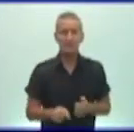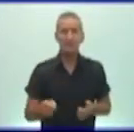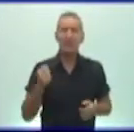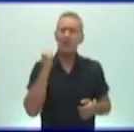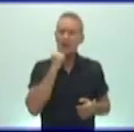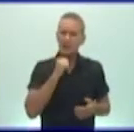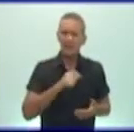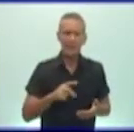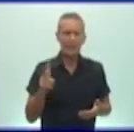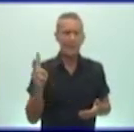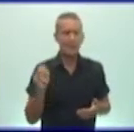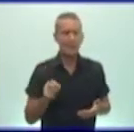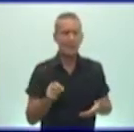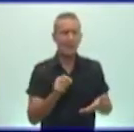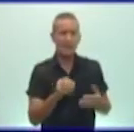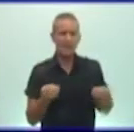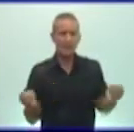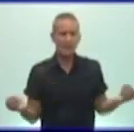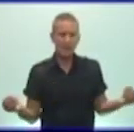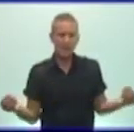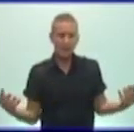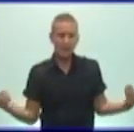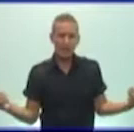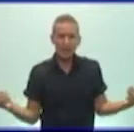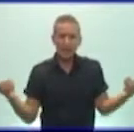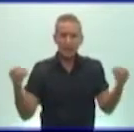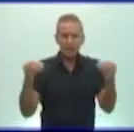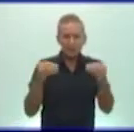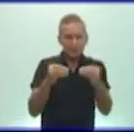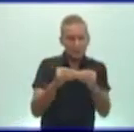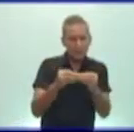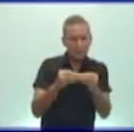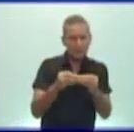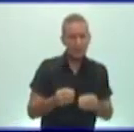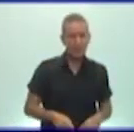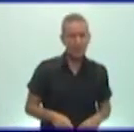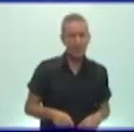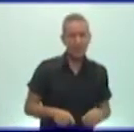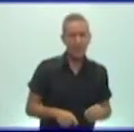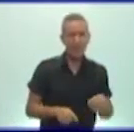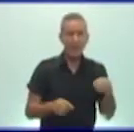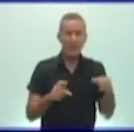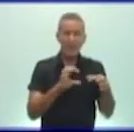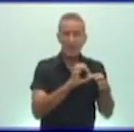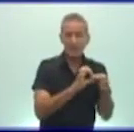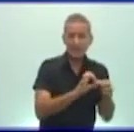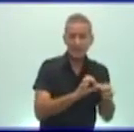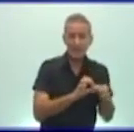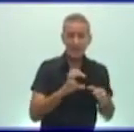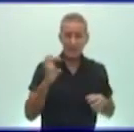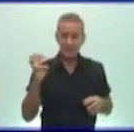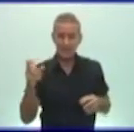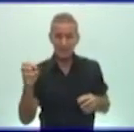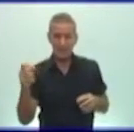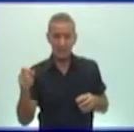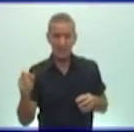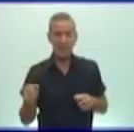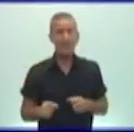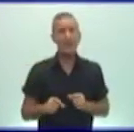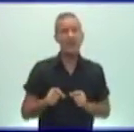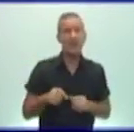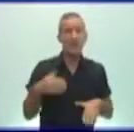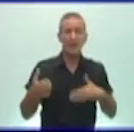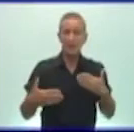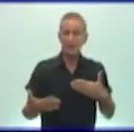además la concordancia en género y número. Además, realizarán las actividades que aparecen en la